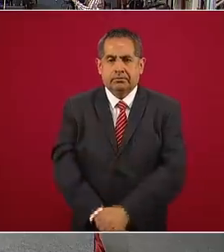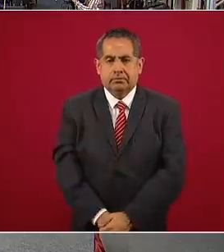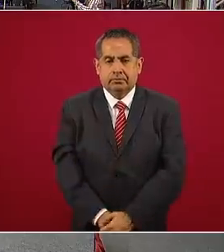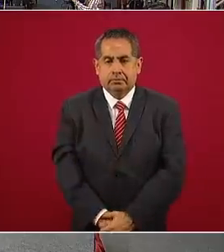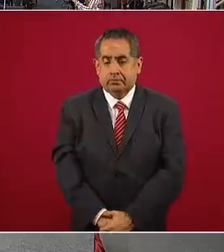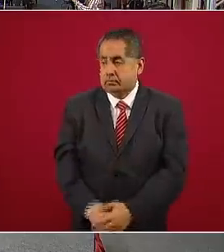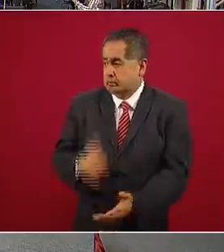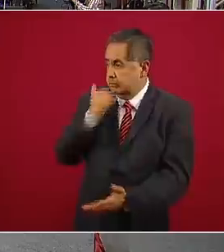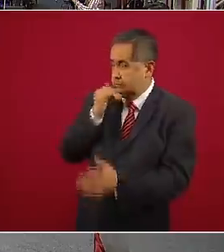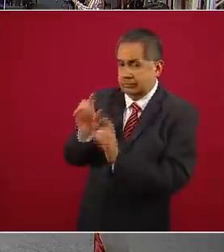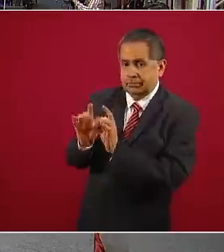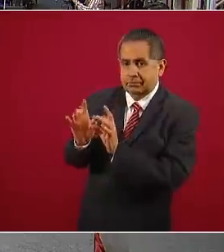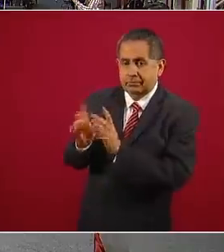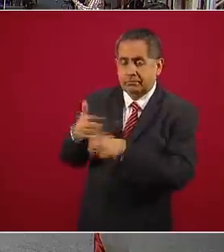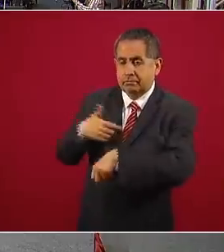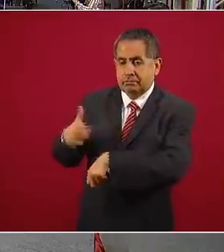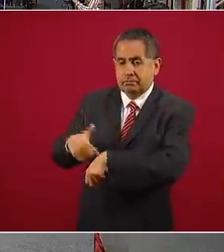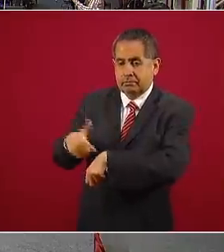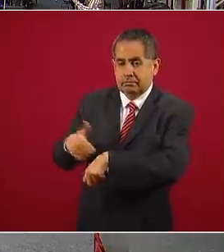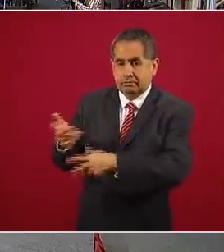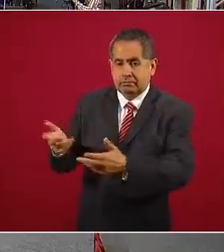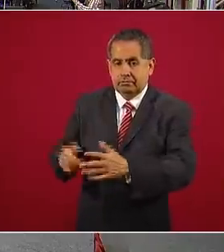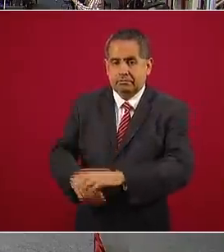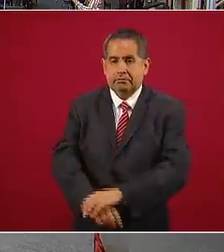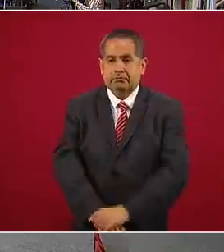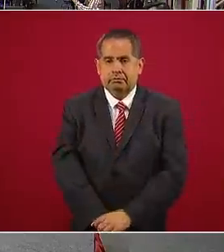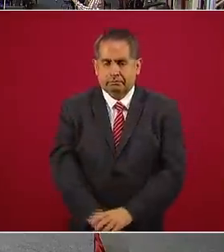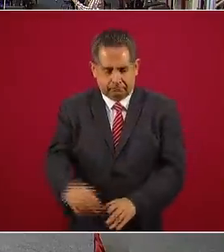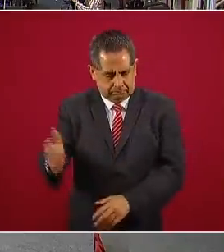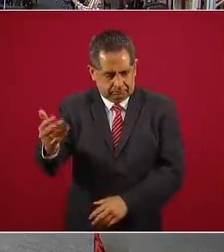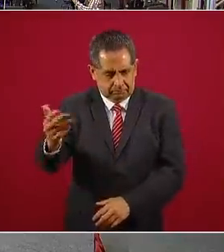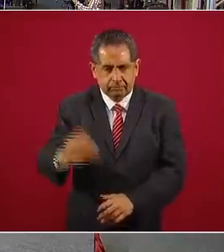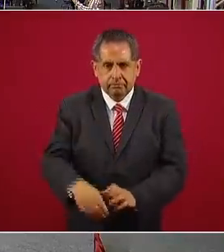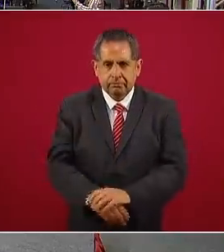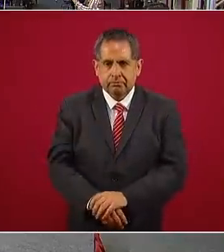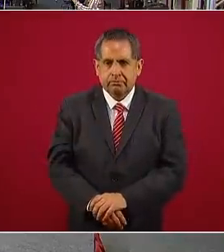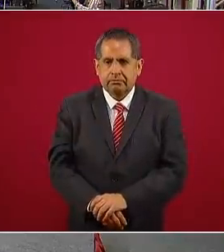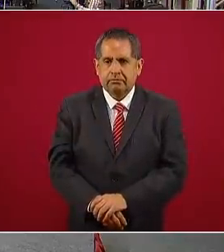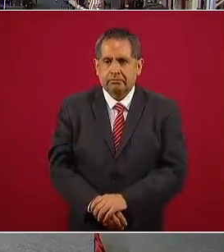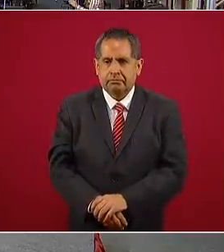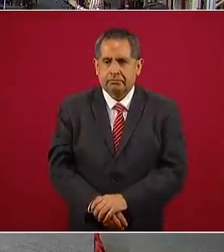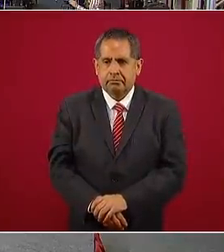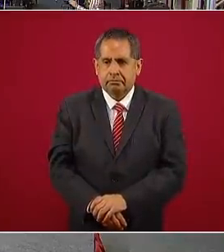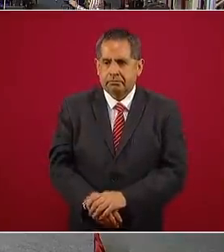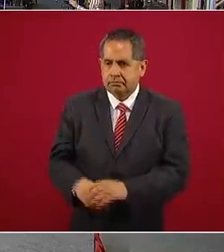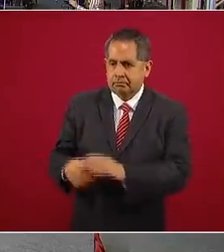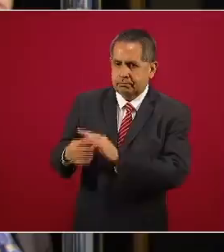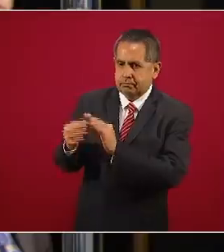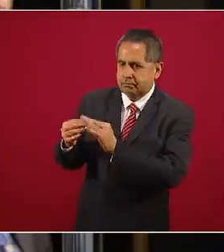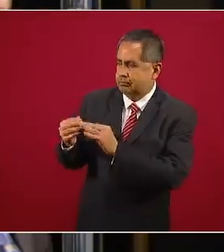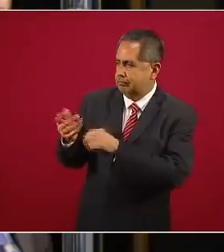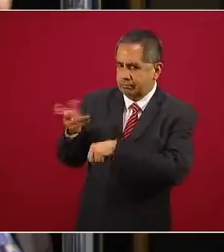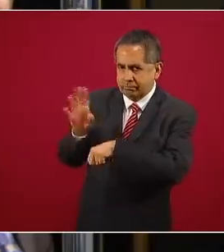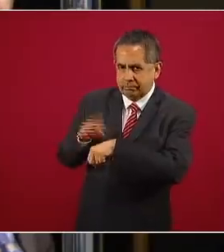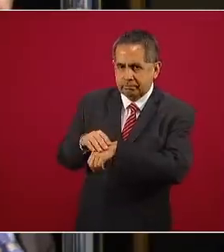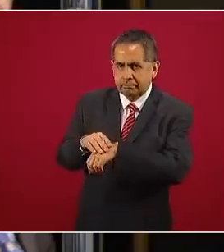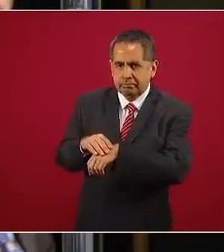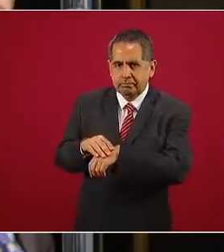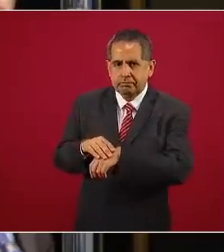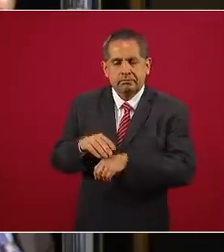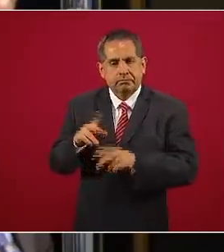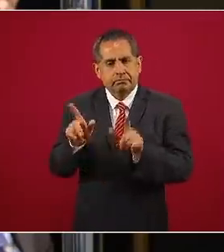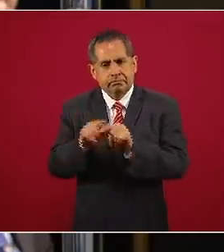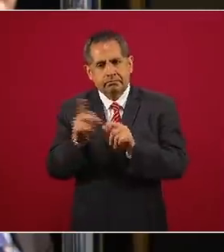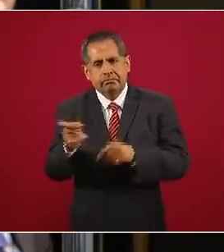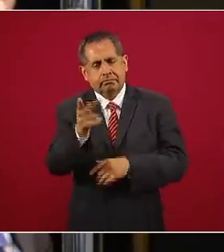bueno no sé qué es el tiempo no si entonces adelante elevan le of déjenme tomarme unos segundos damas